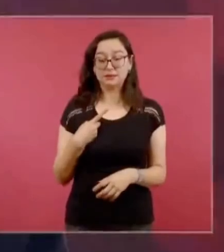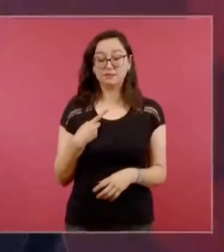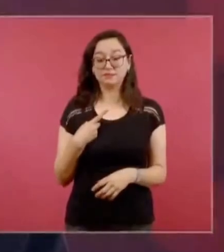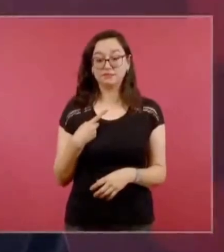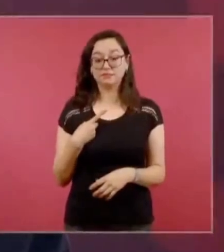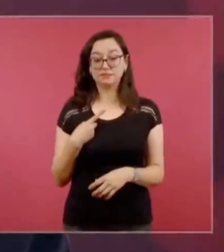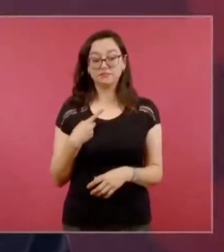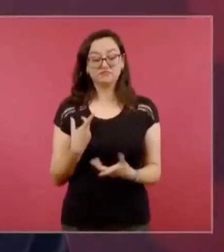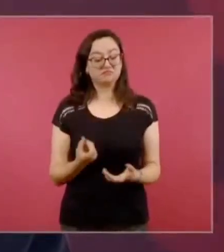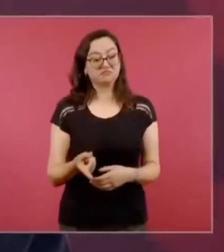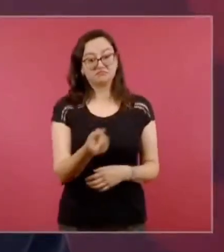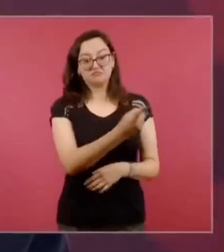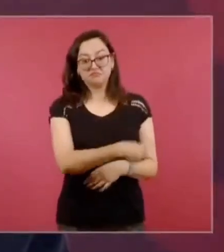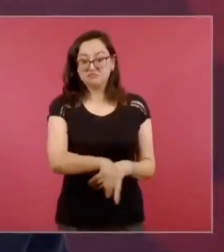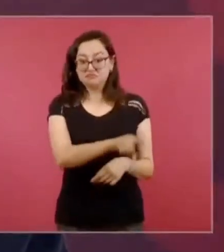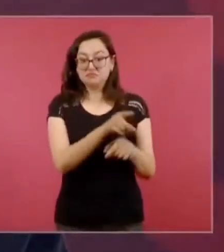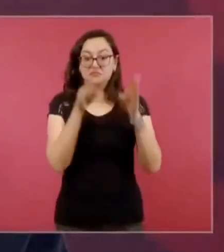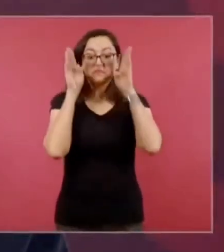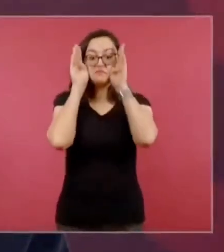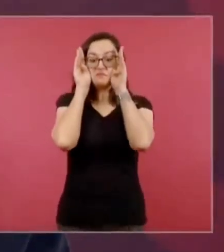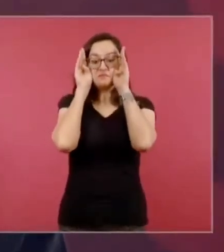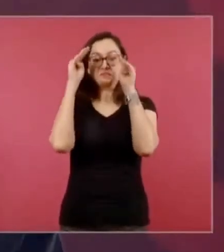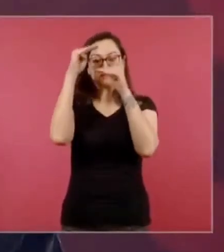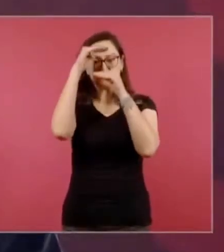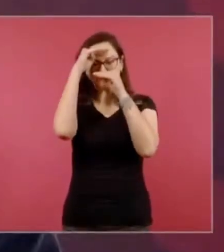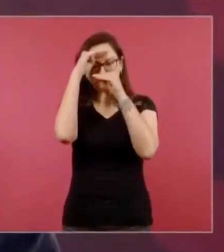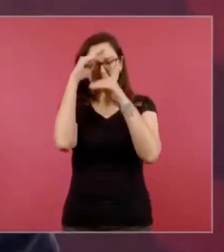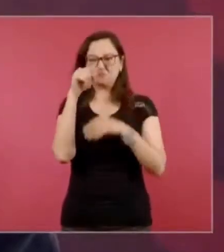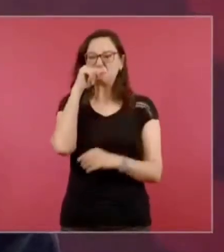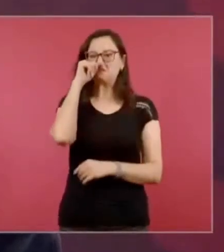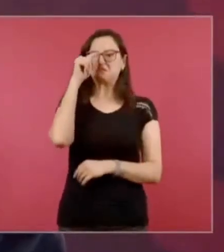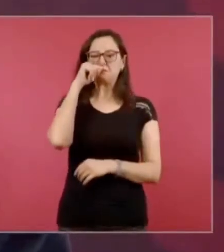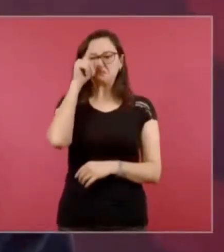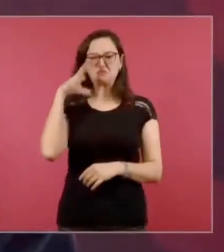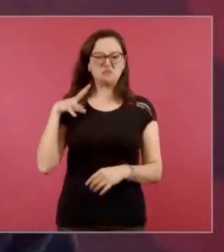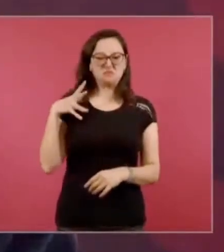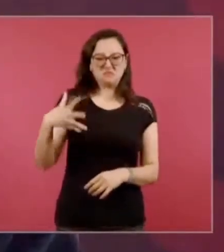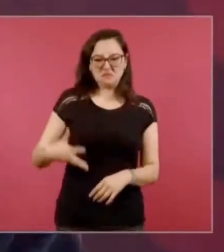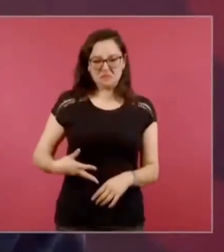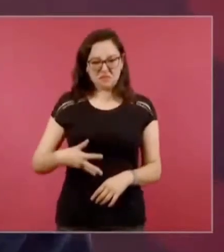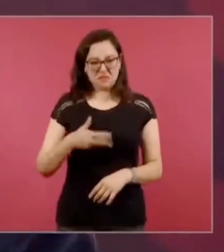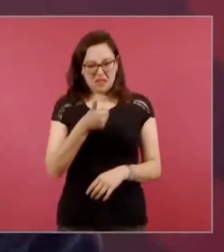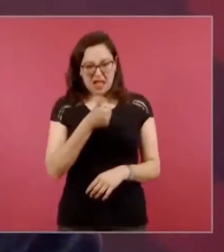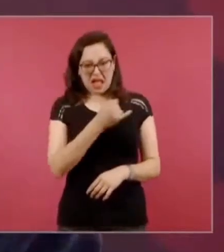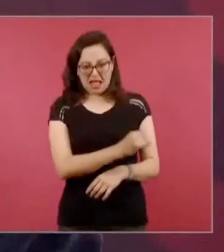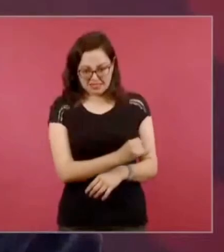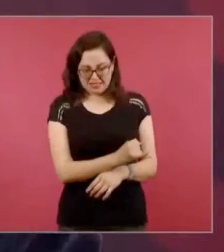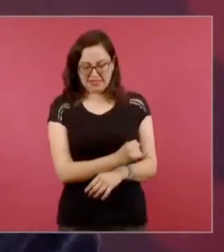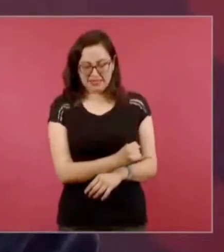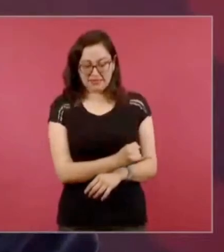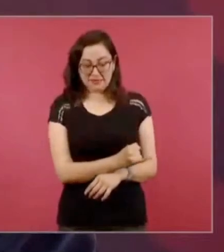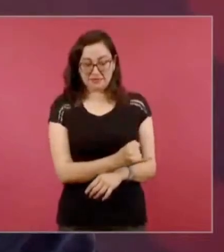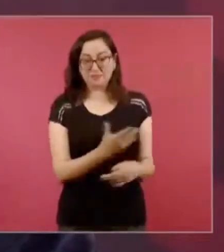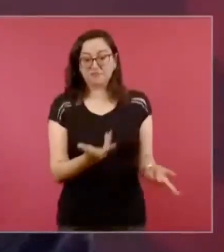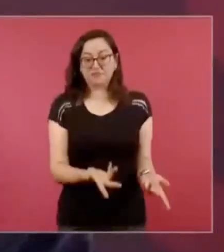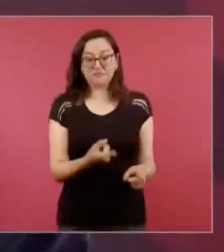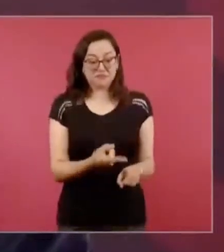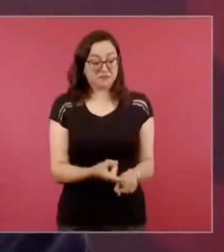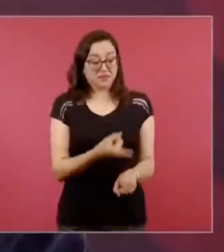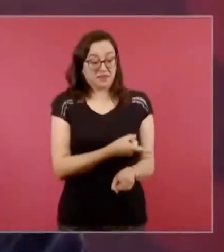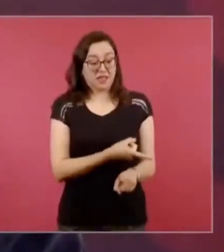del conservadurismo, además como habían participado en 2